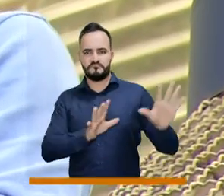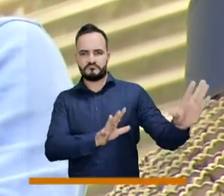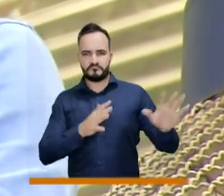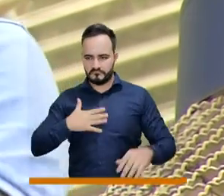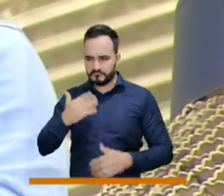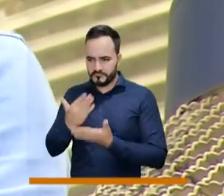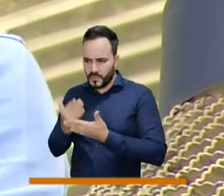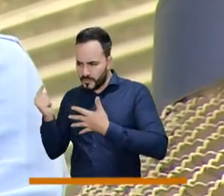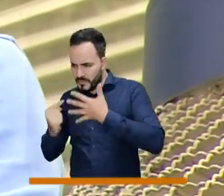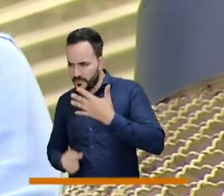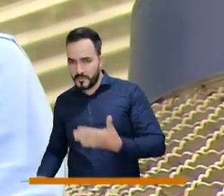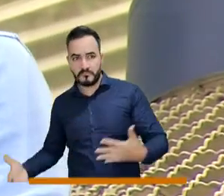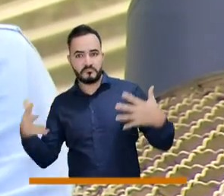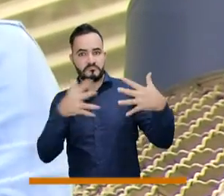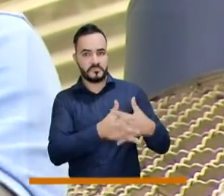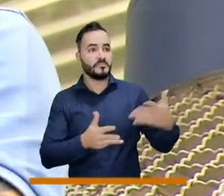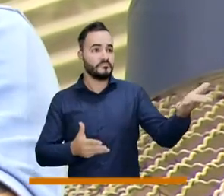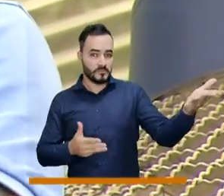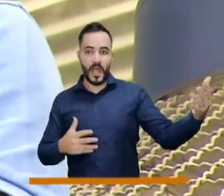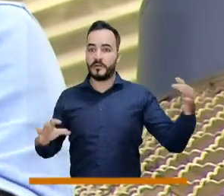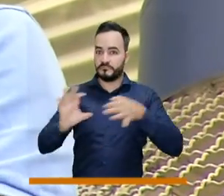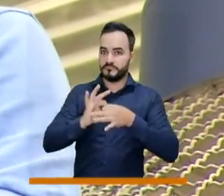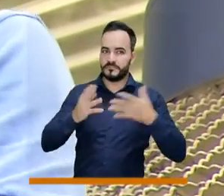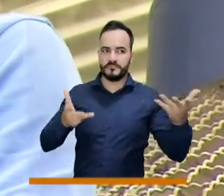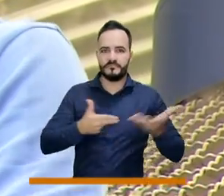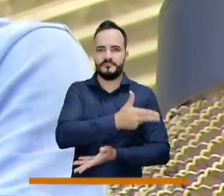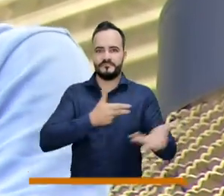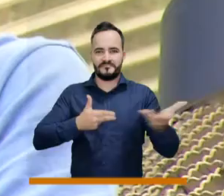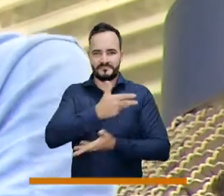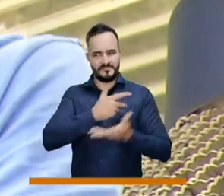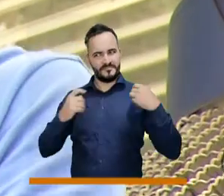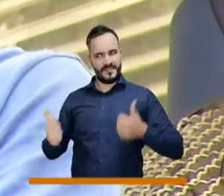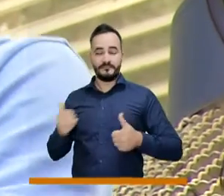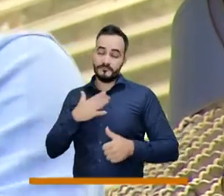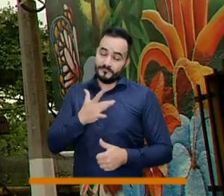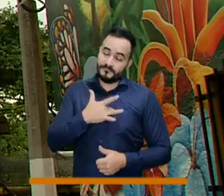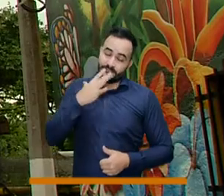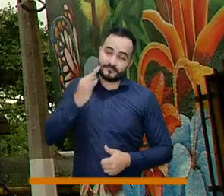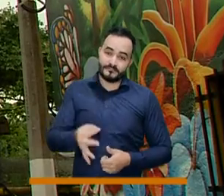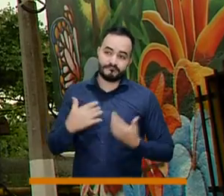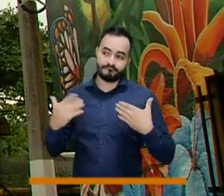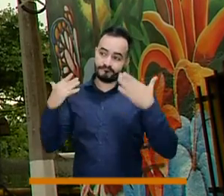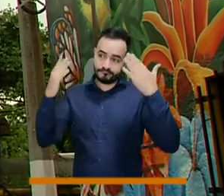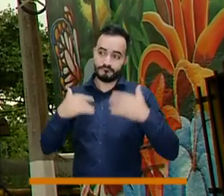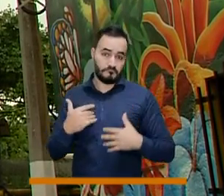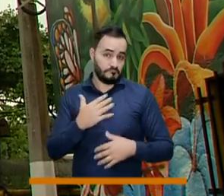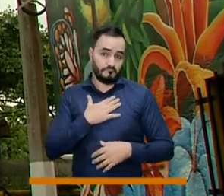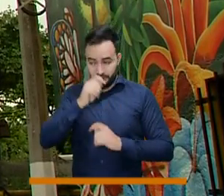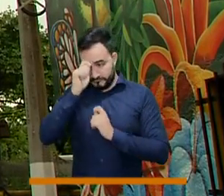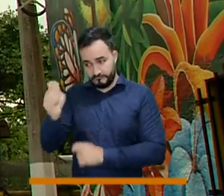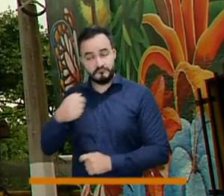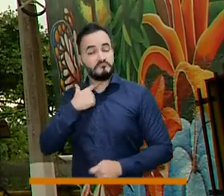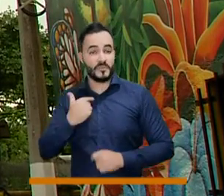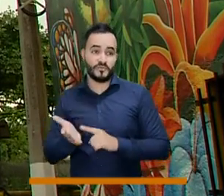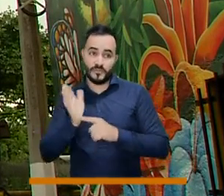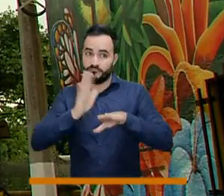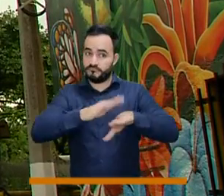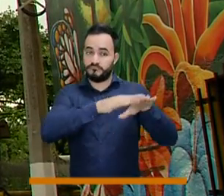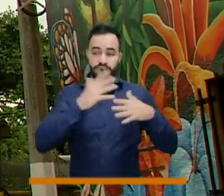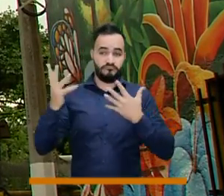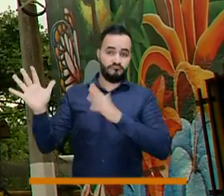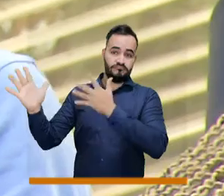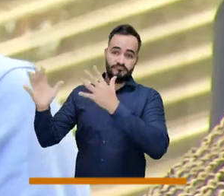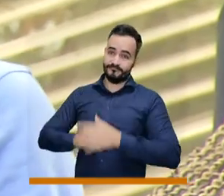cómo vamos a desarrollar este territorio. Pero aquí lo que hubo fue una alianza público-privada y comunitaria. La comunidad jugó un papel muy